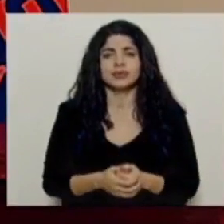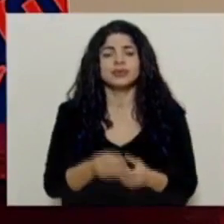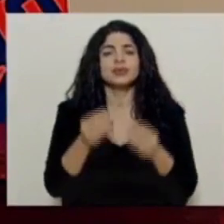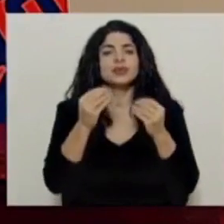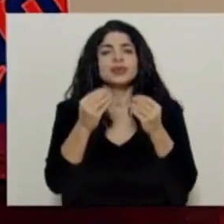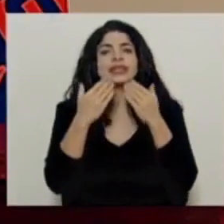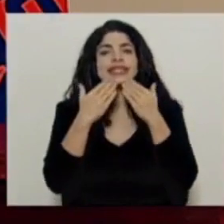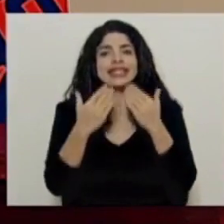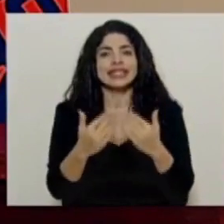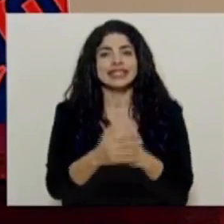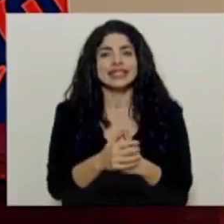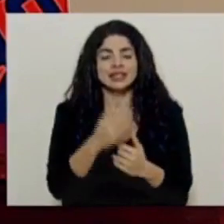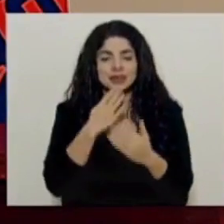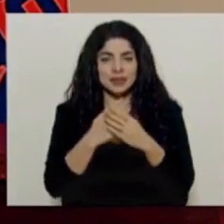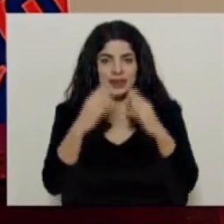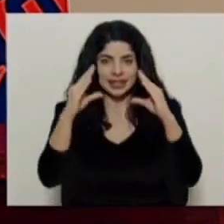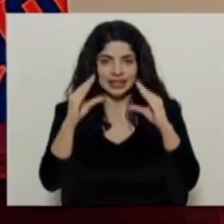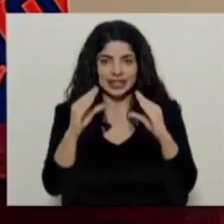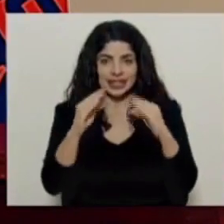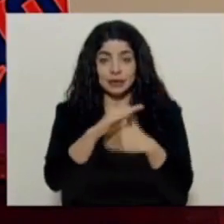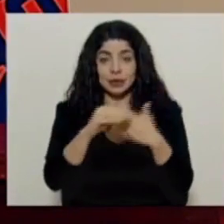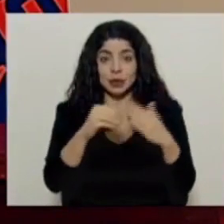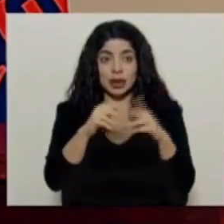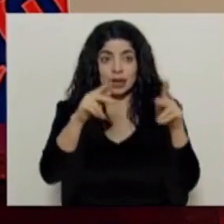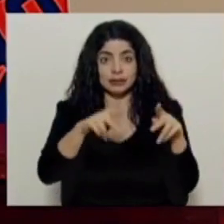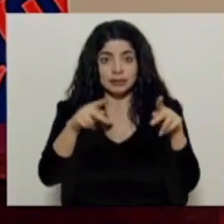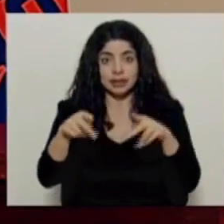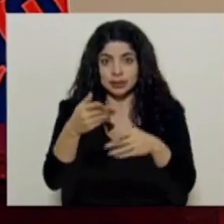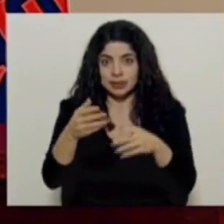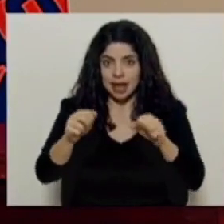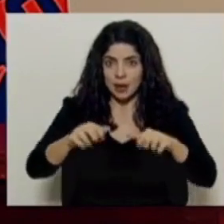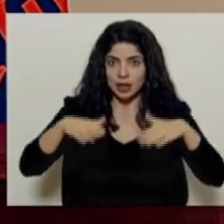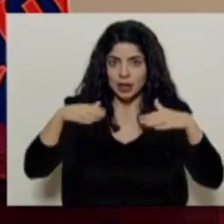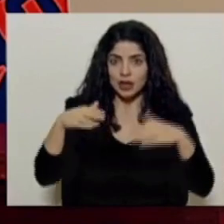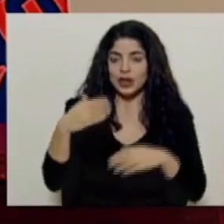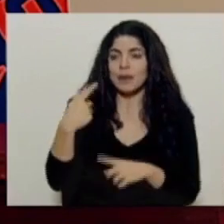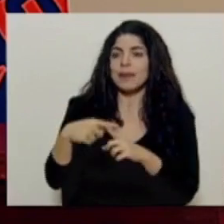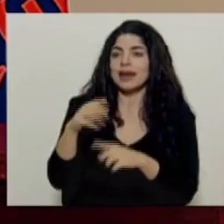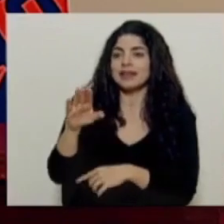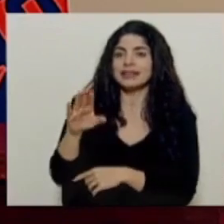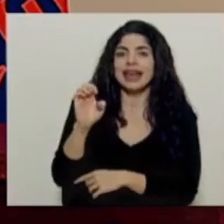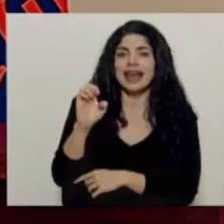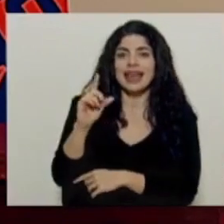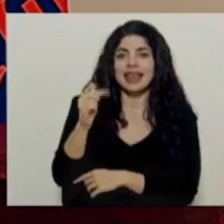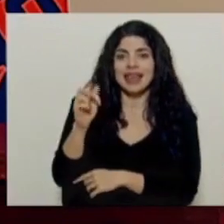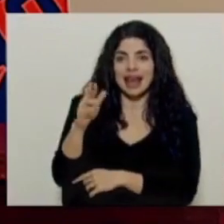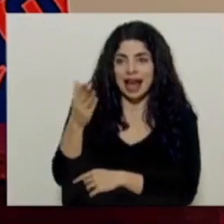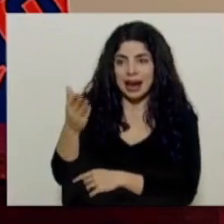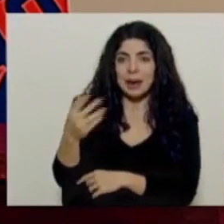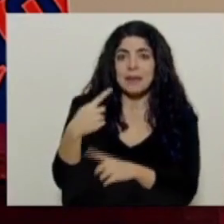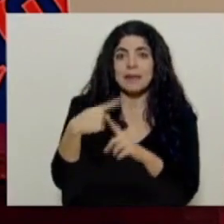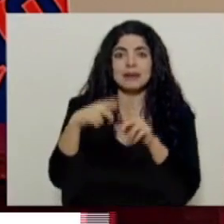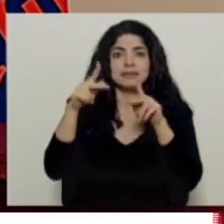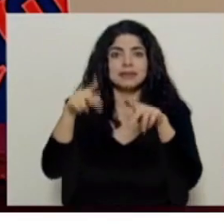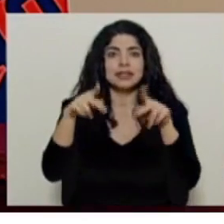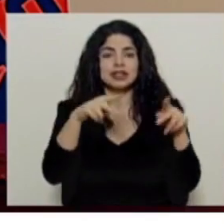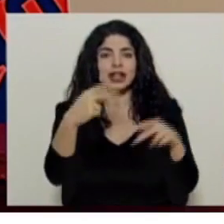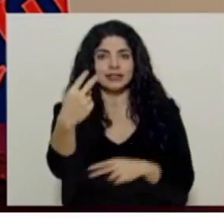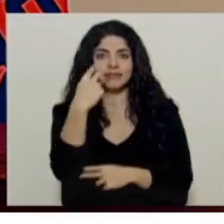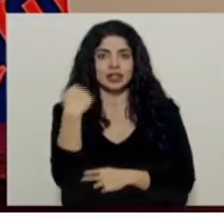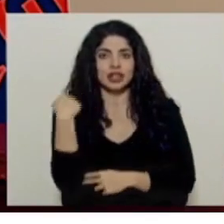Muchísimas gracias. Muy buenas tardes a las personas en este auditorio, don Edgar, y las personas que nos siguen en los